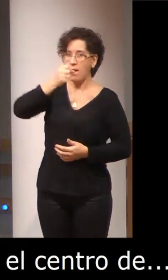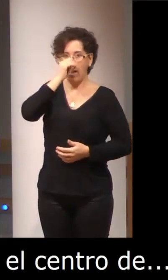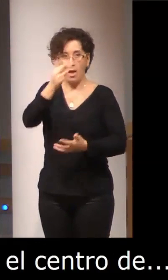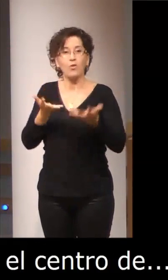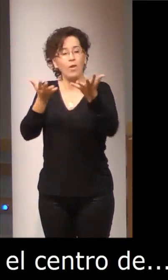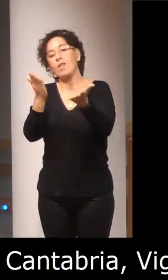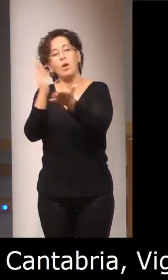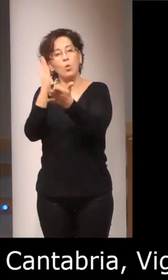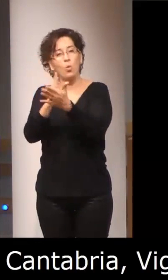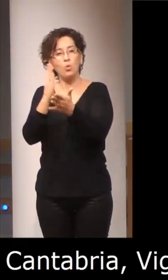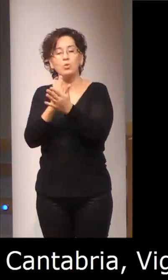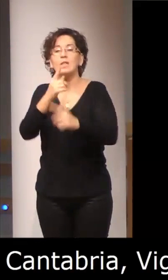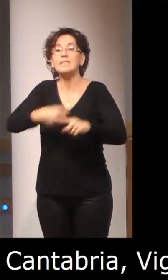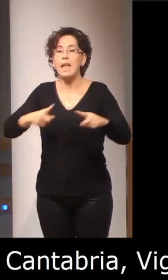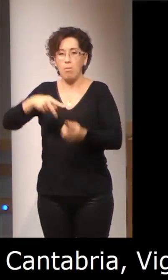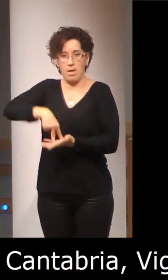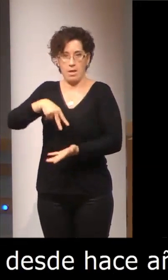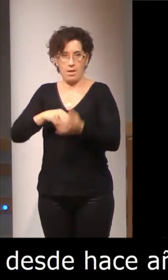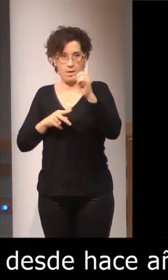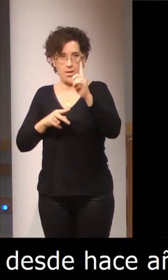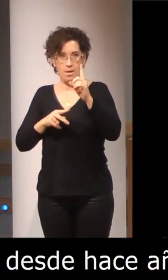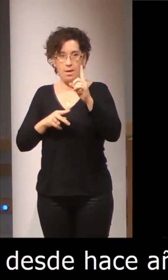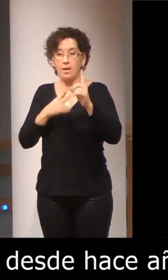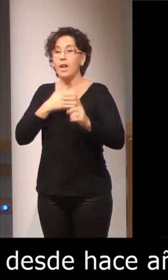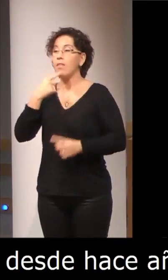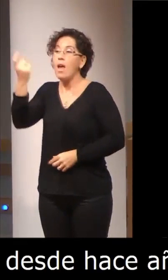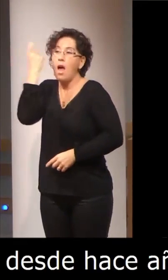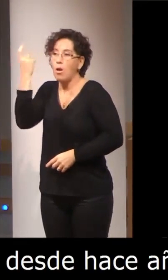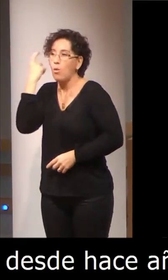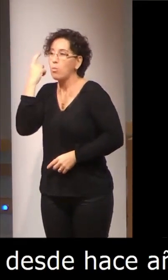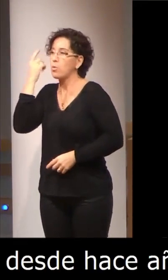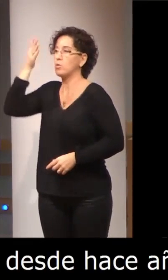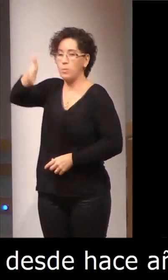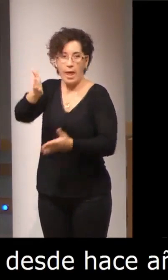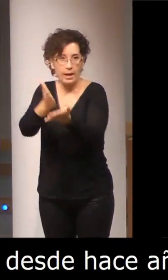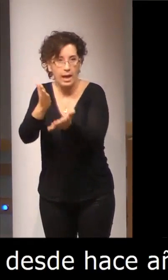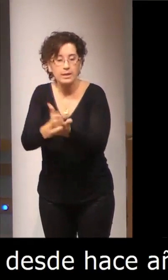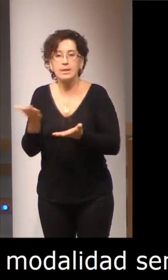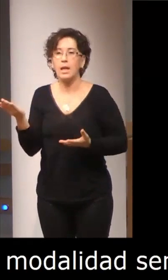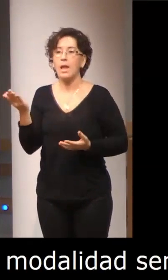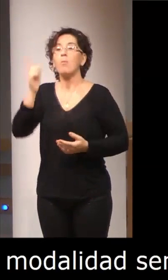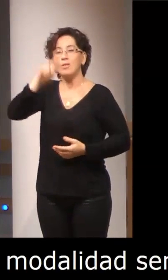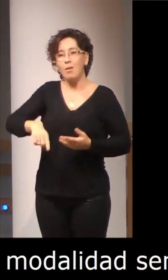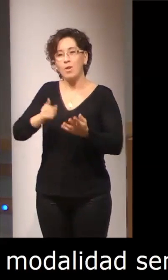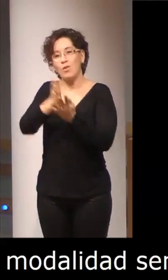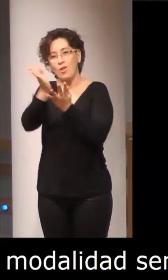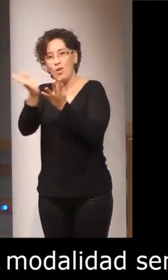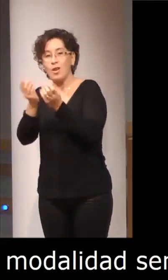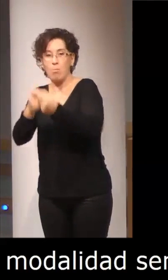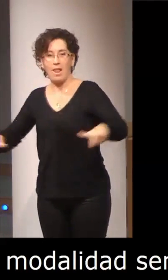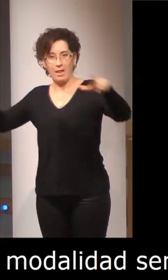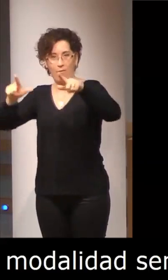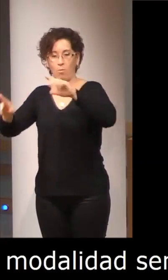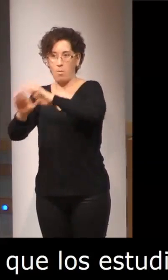modalidad semipresencial, de tal manera que los estudiantes asisten a clase y tienen otras posibilidades en la plataforma.